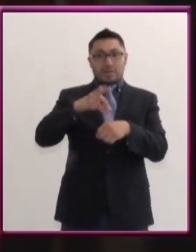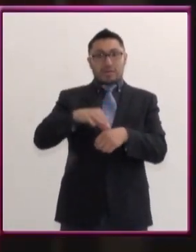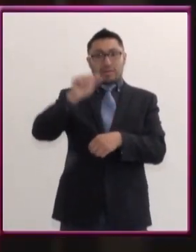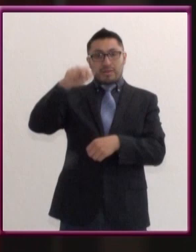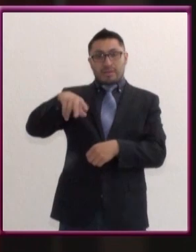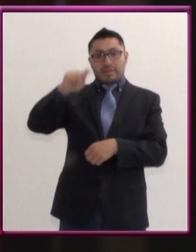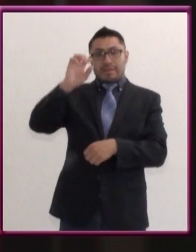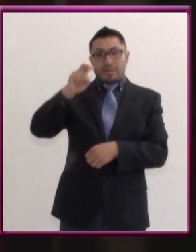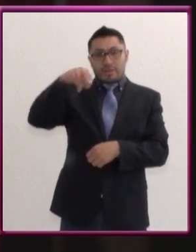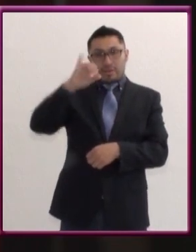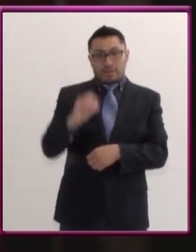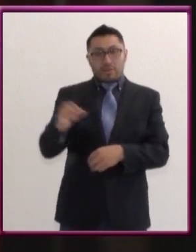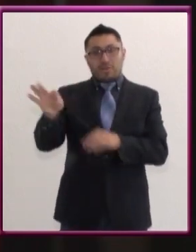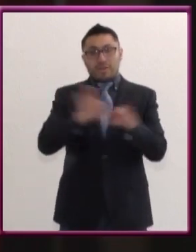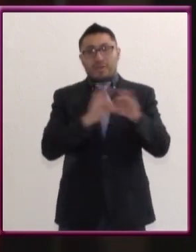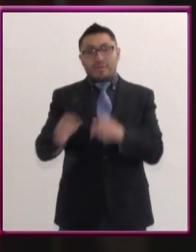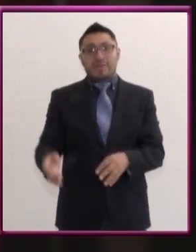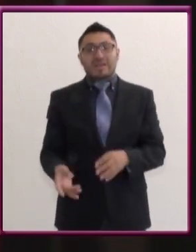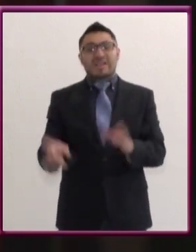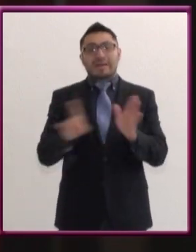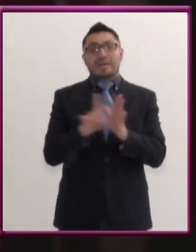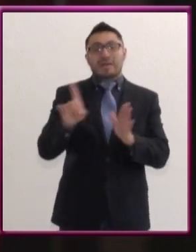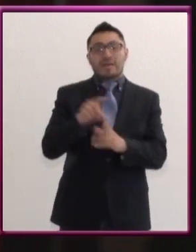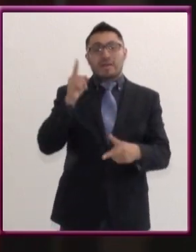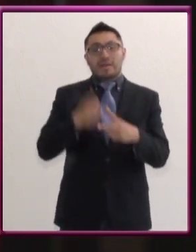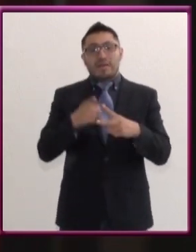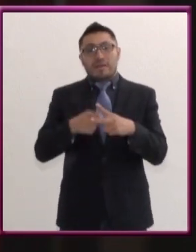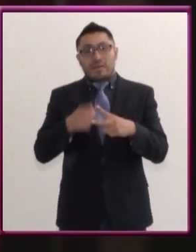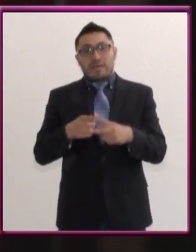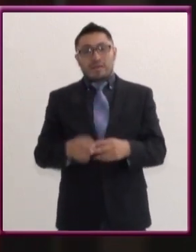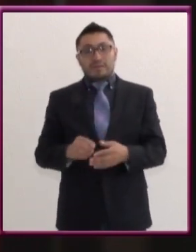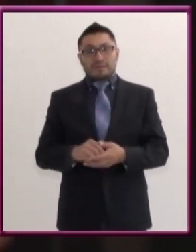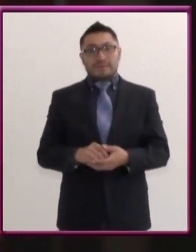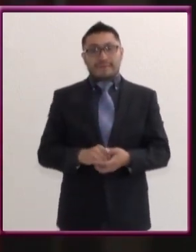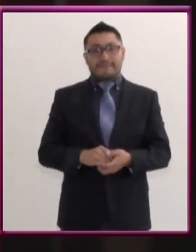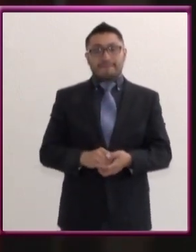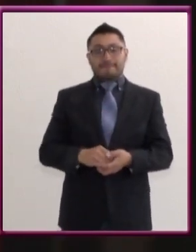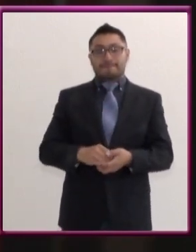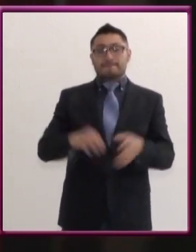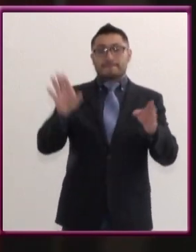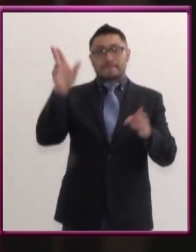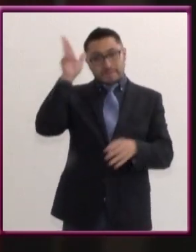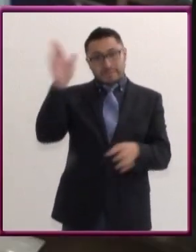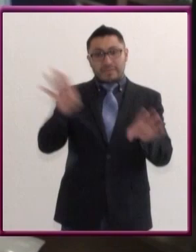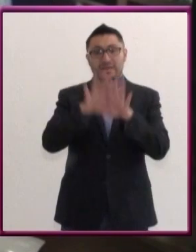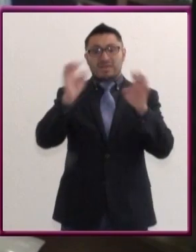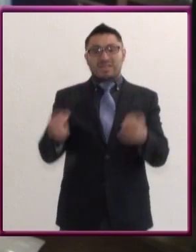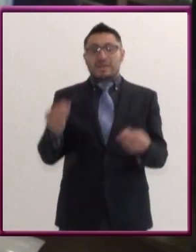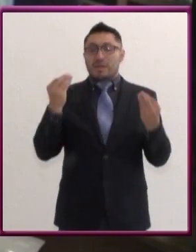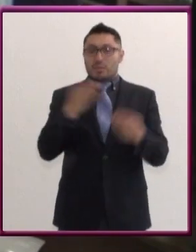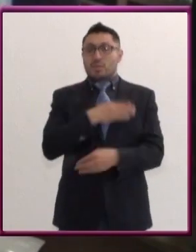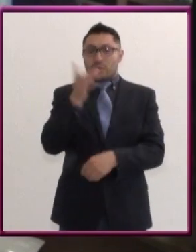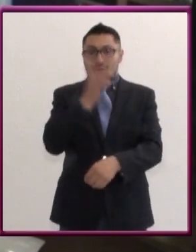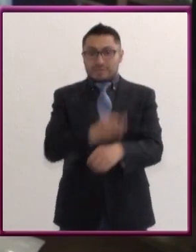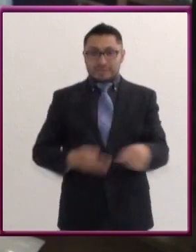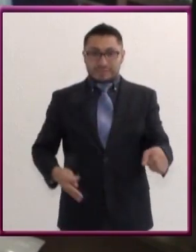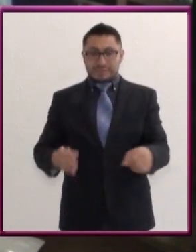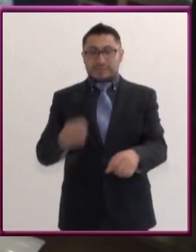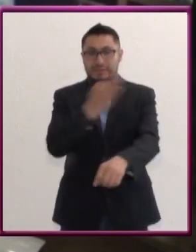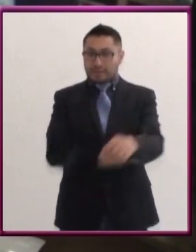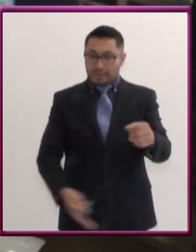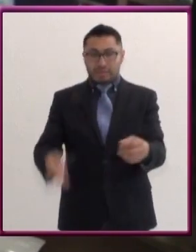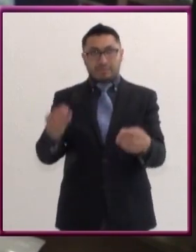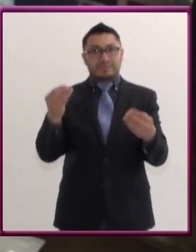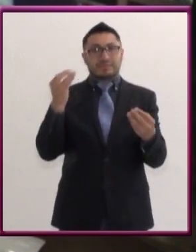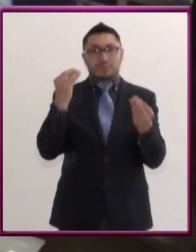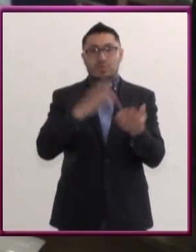Rivera Figueroa, quien trabaja en el Departamento de Matemáticas Educativas en Simvestab. Doctor, ¿qué tal? ¿Cómo está? Muy buenas tardes. Buenas